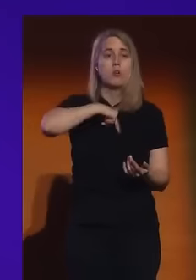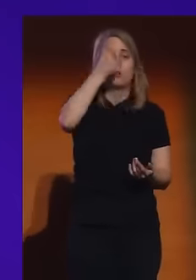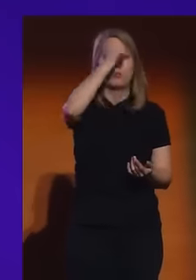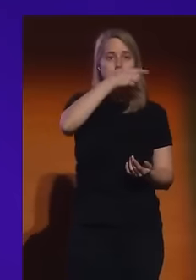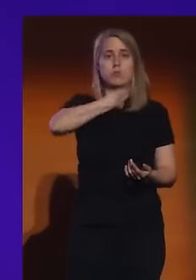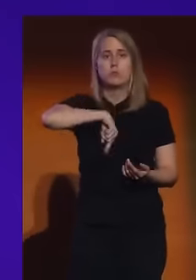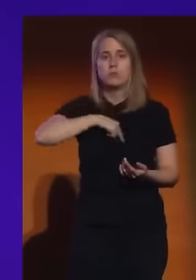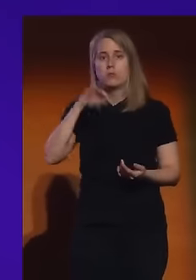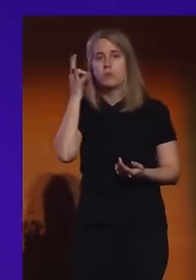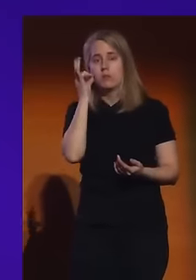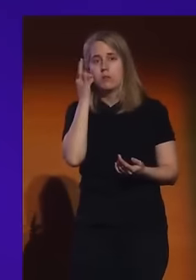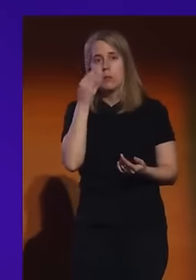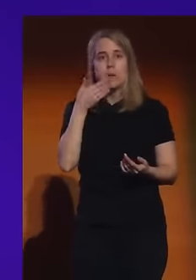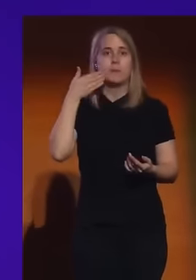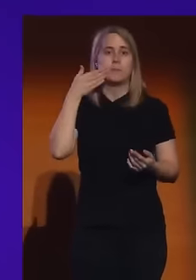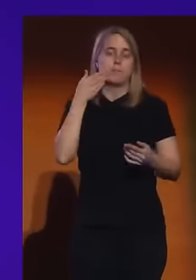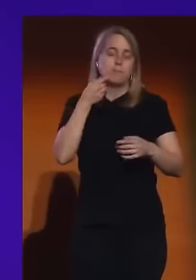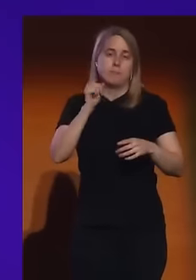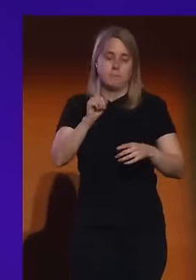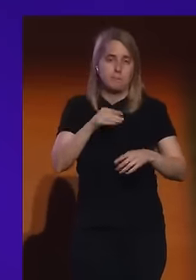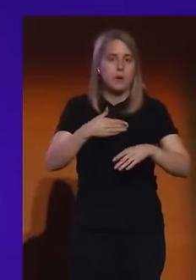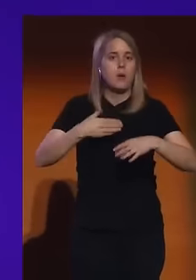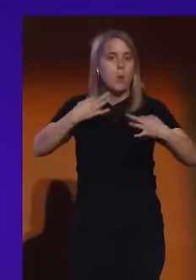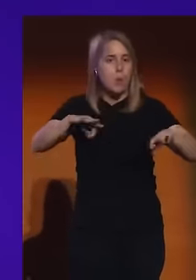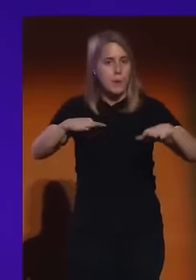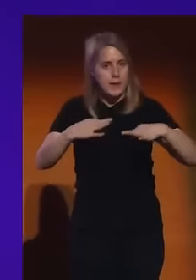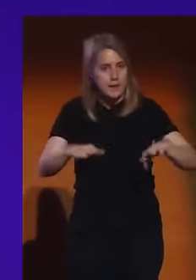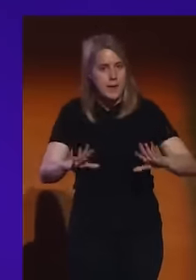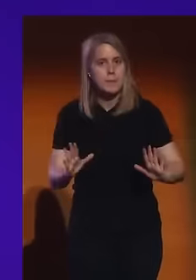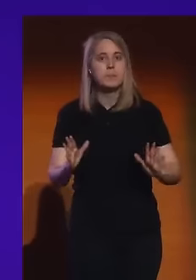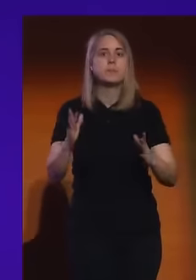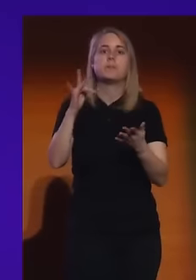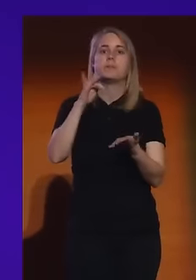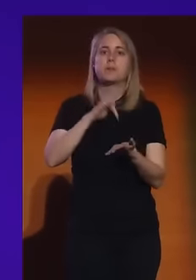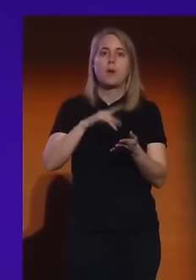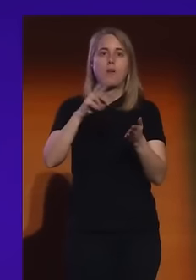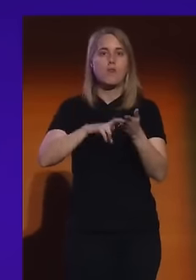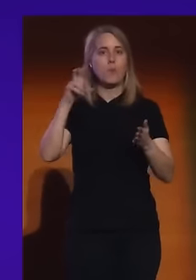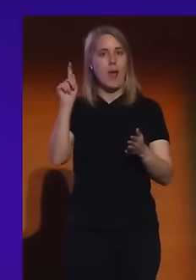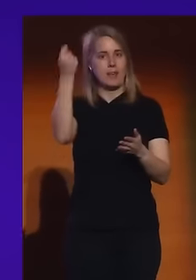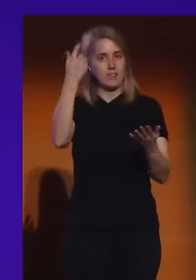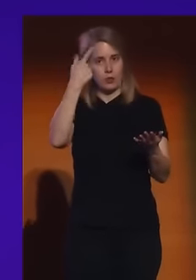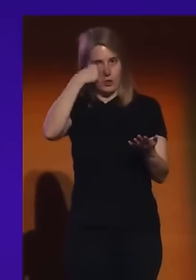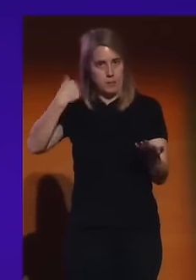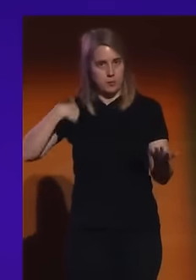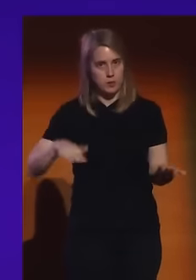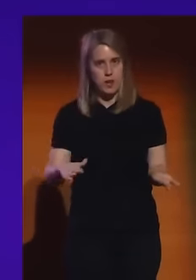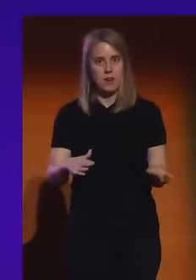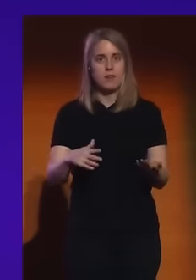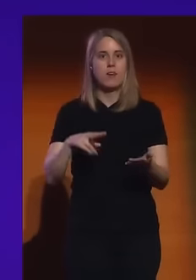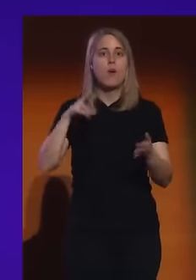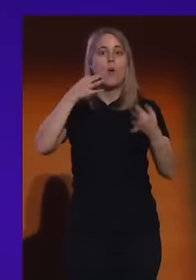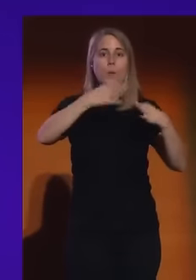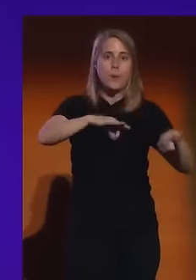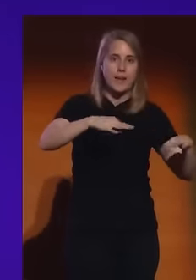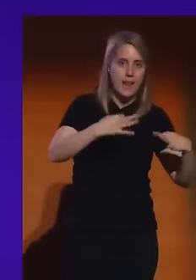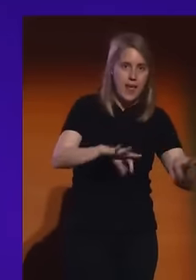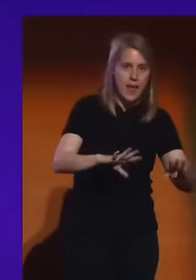nosotros con absoluta humildad convencidos de que tenemos una fórmula de éxito que es